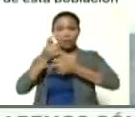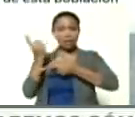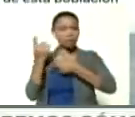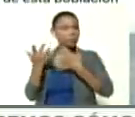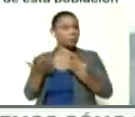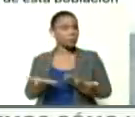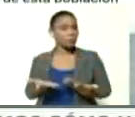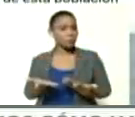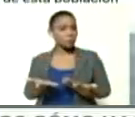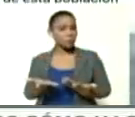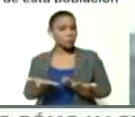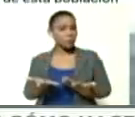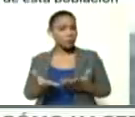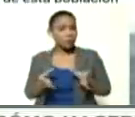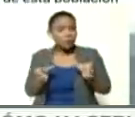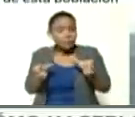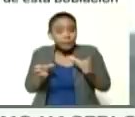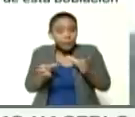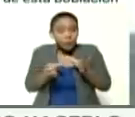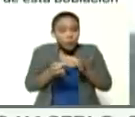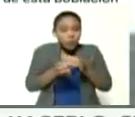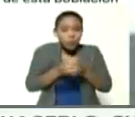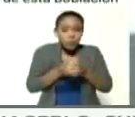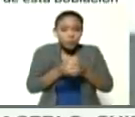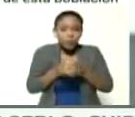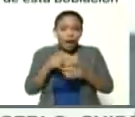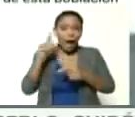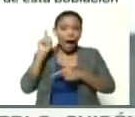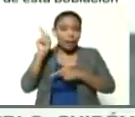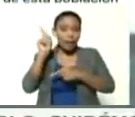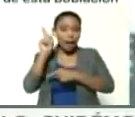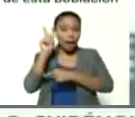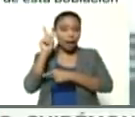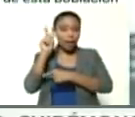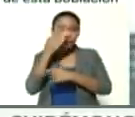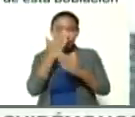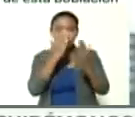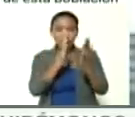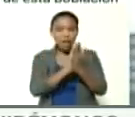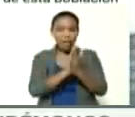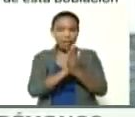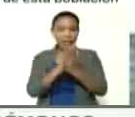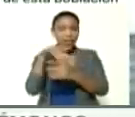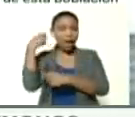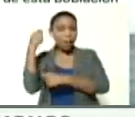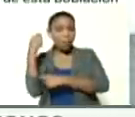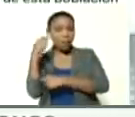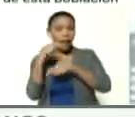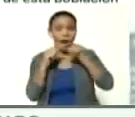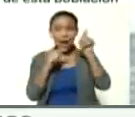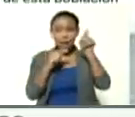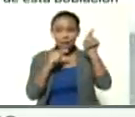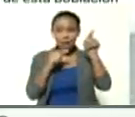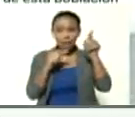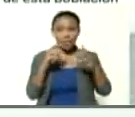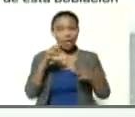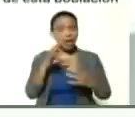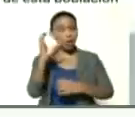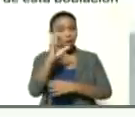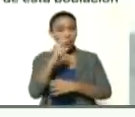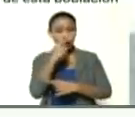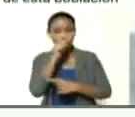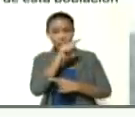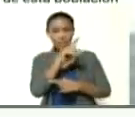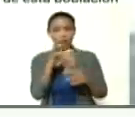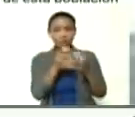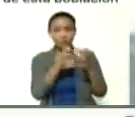Cuando Arauquita, la ciudad, es una ciudad que se conforma fundamentalmente de desplazados del conflicto colombiano.